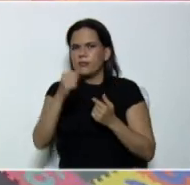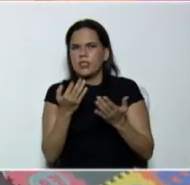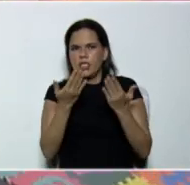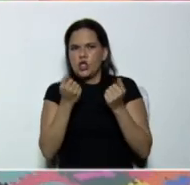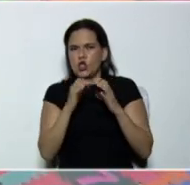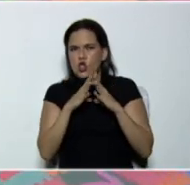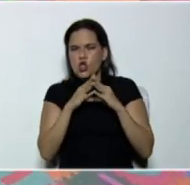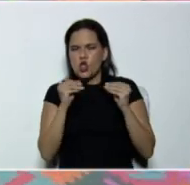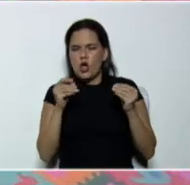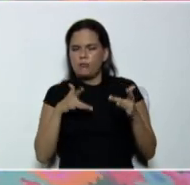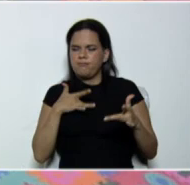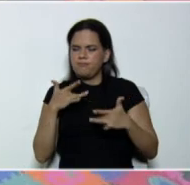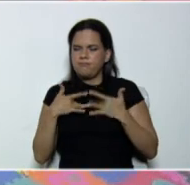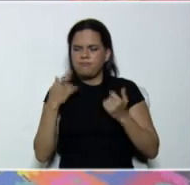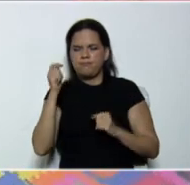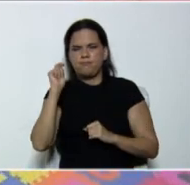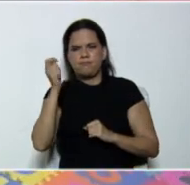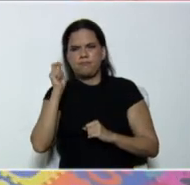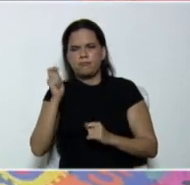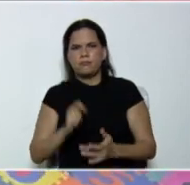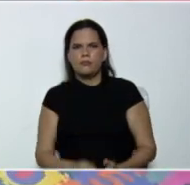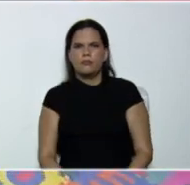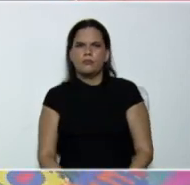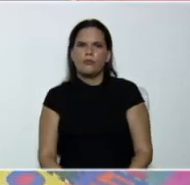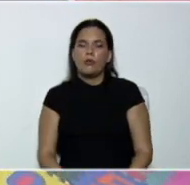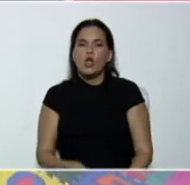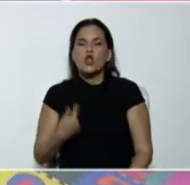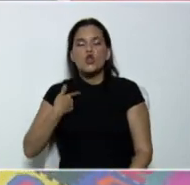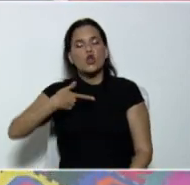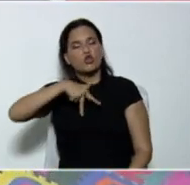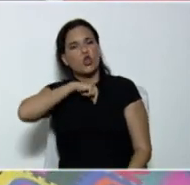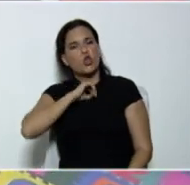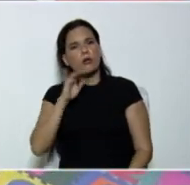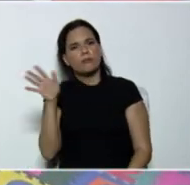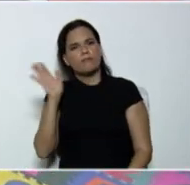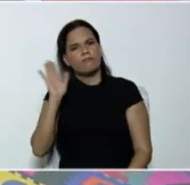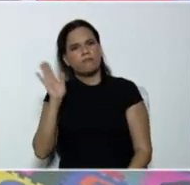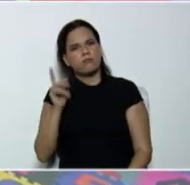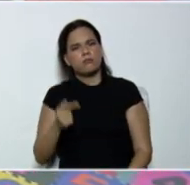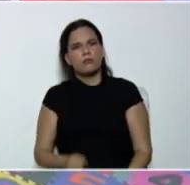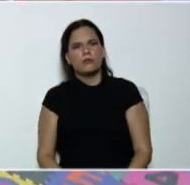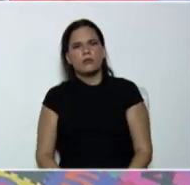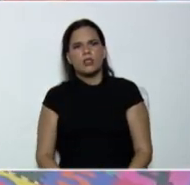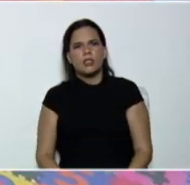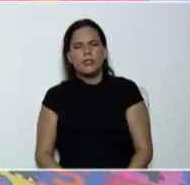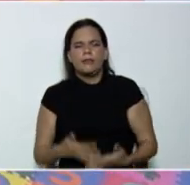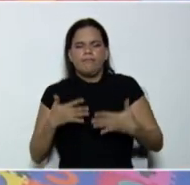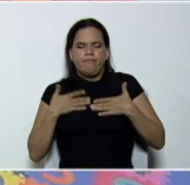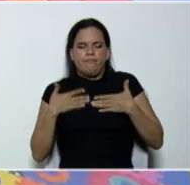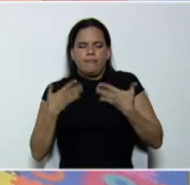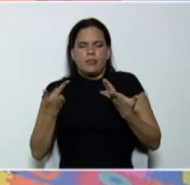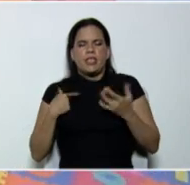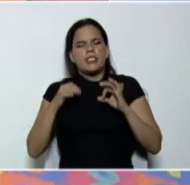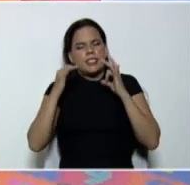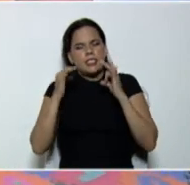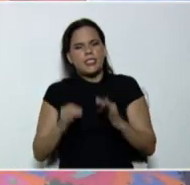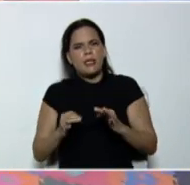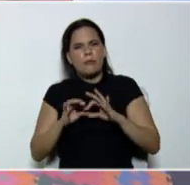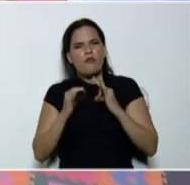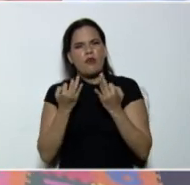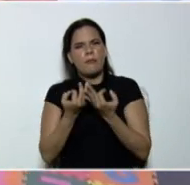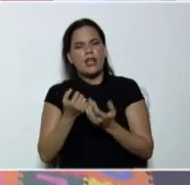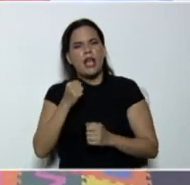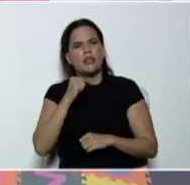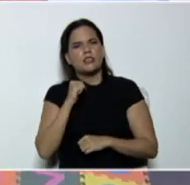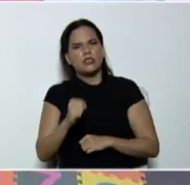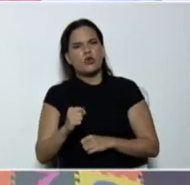todas las asignaciones. De esa manera, nosotros nos despedimos por el día de hoy, satisfechos de estar siempre en familia, pero además seguro